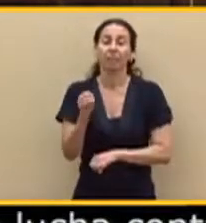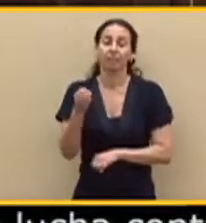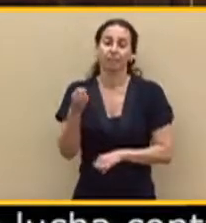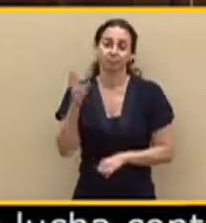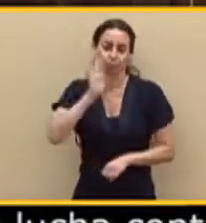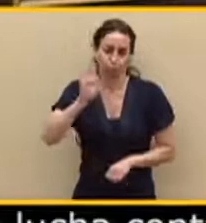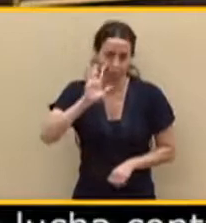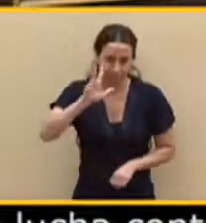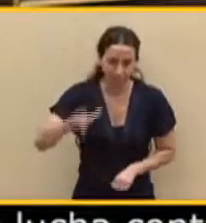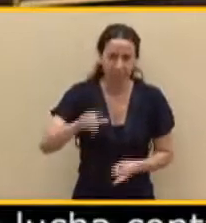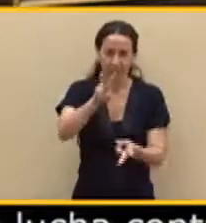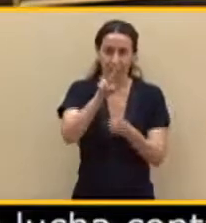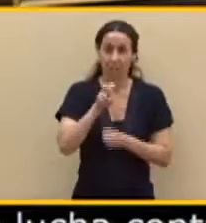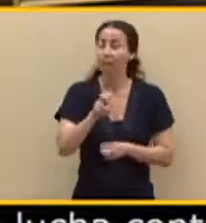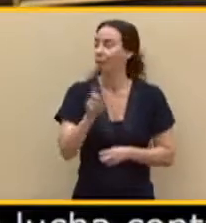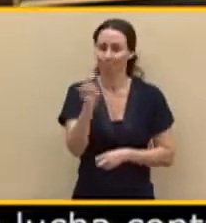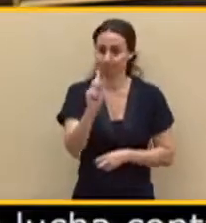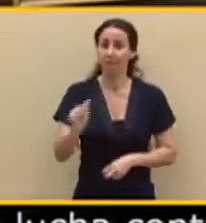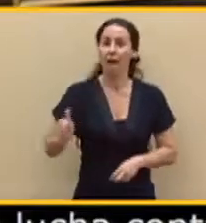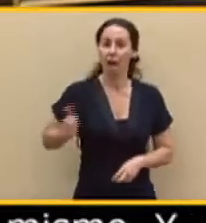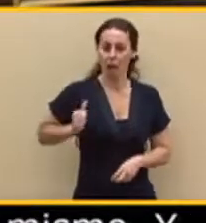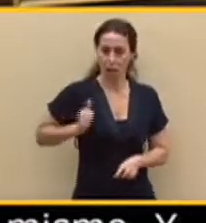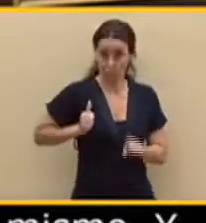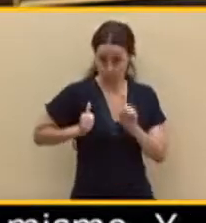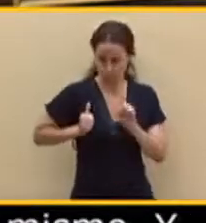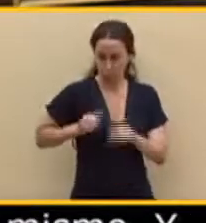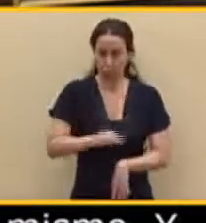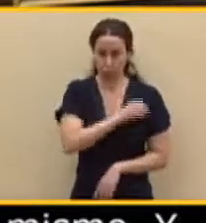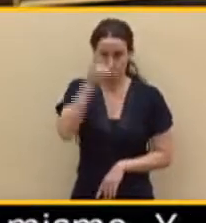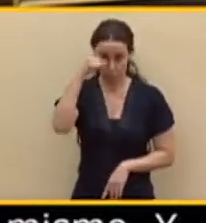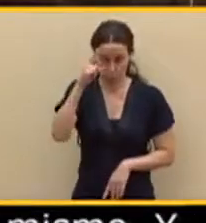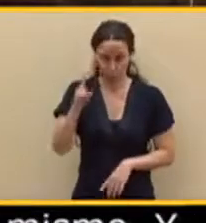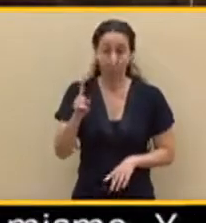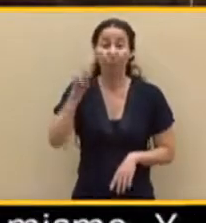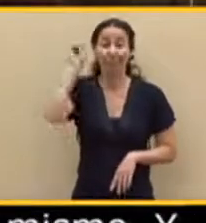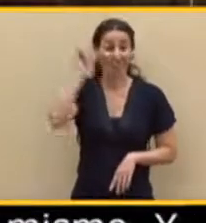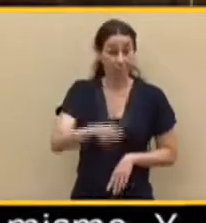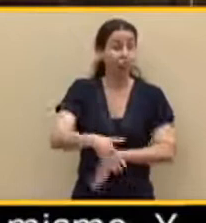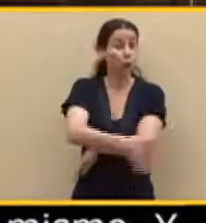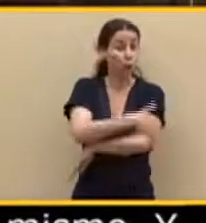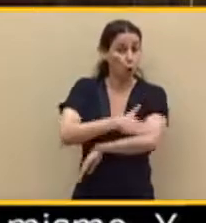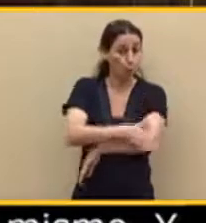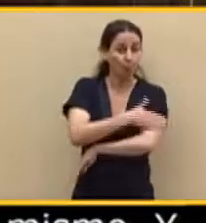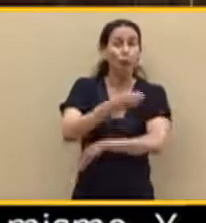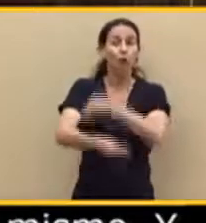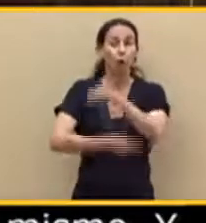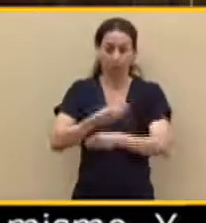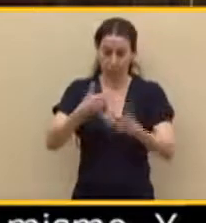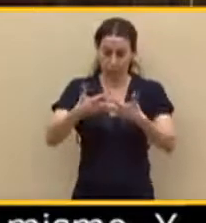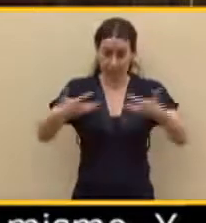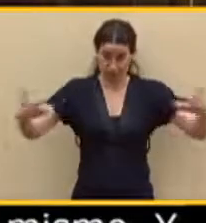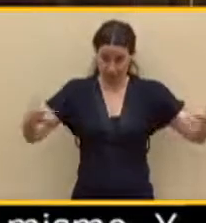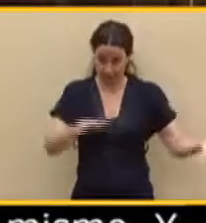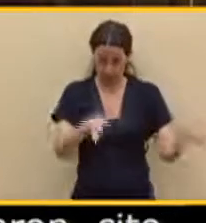del mismo. Y afirma también que el Gobierno, ustedes, legitimaron, cito literal, como una